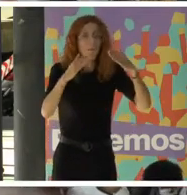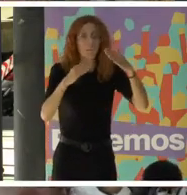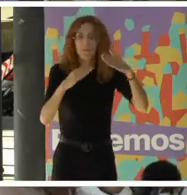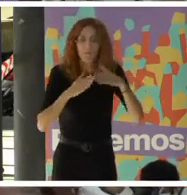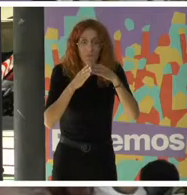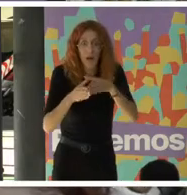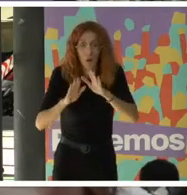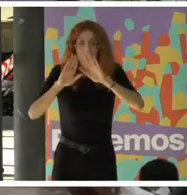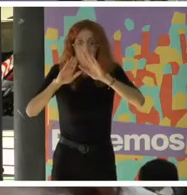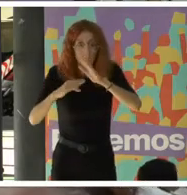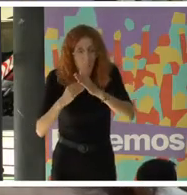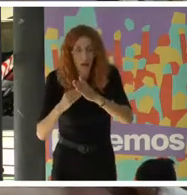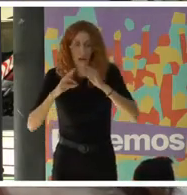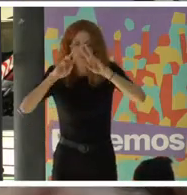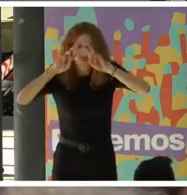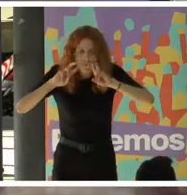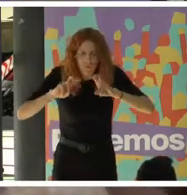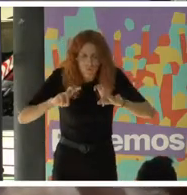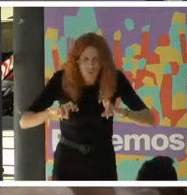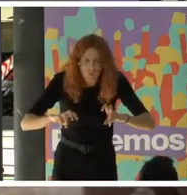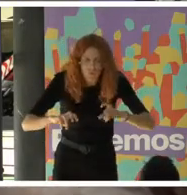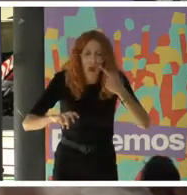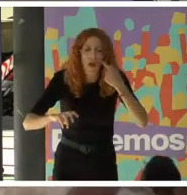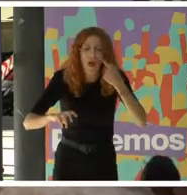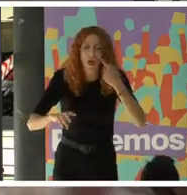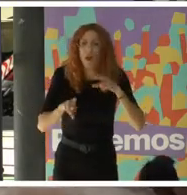analice la carga y asegúrese de que